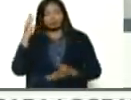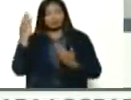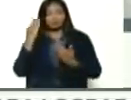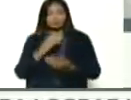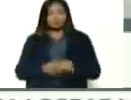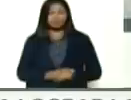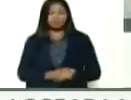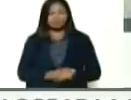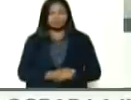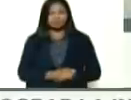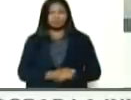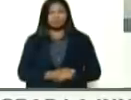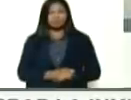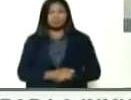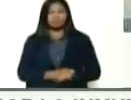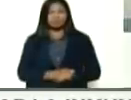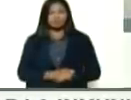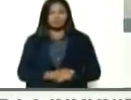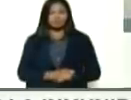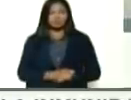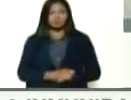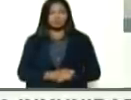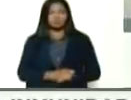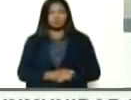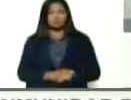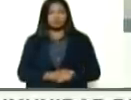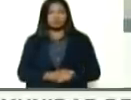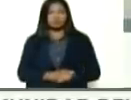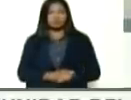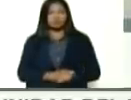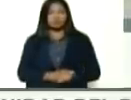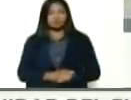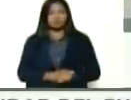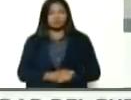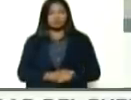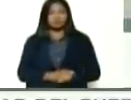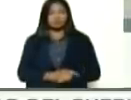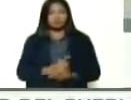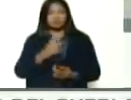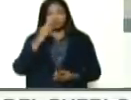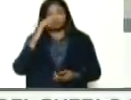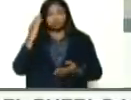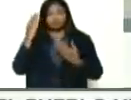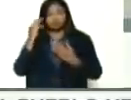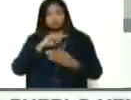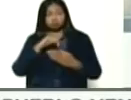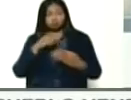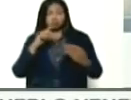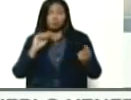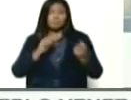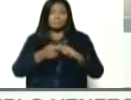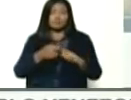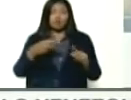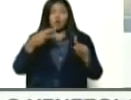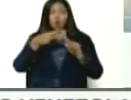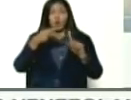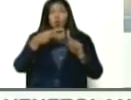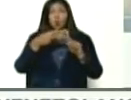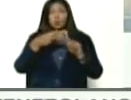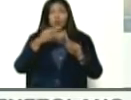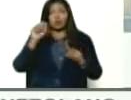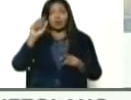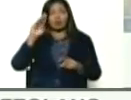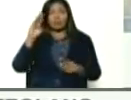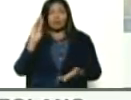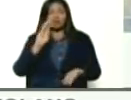en la parroquia la candelaria hemos convertido el hotel alba caracas en un gran